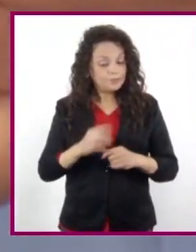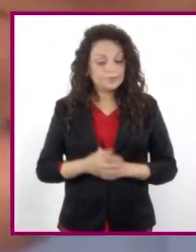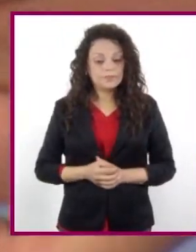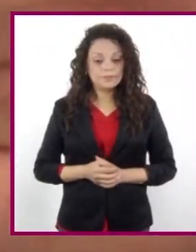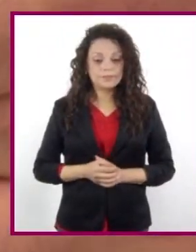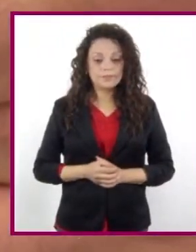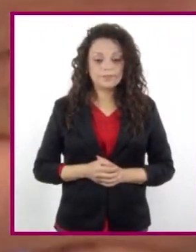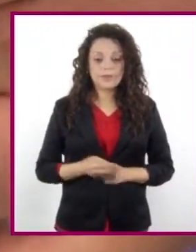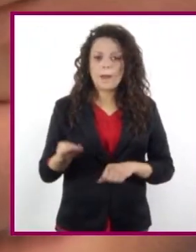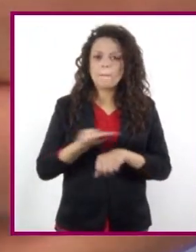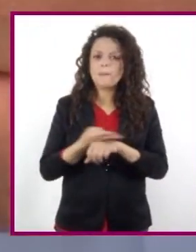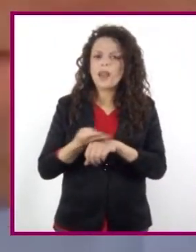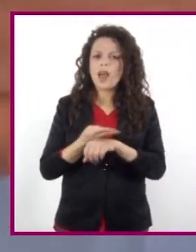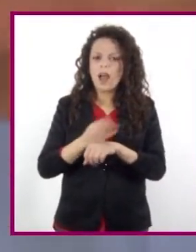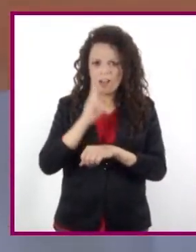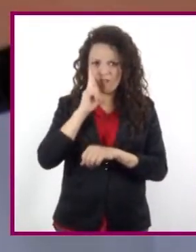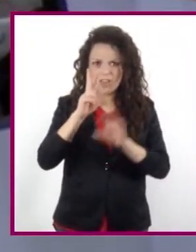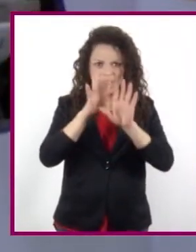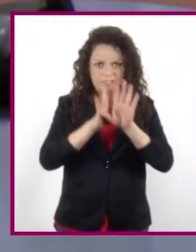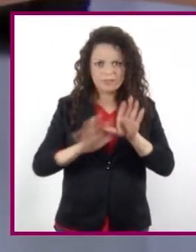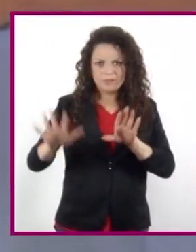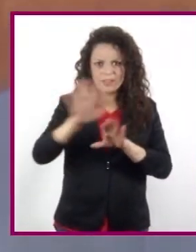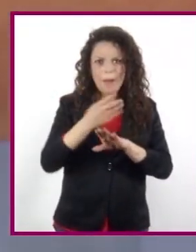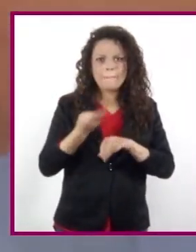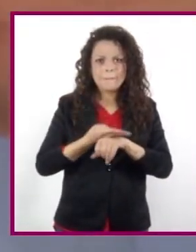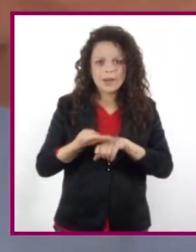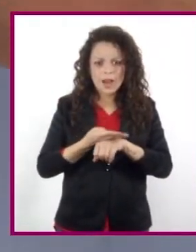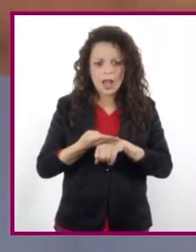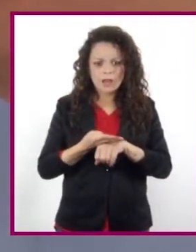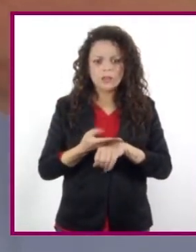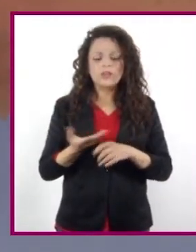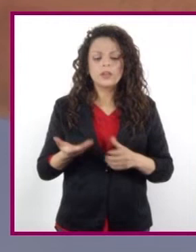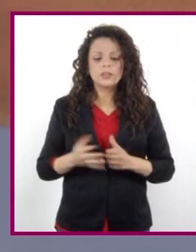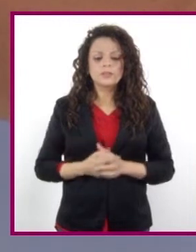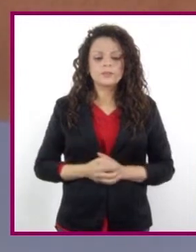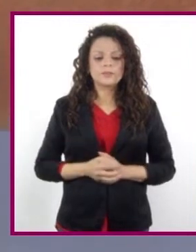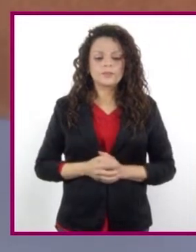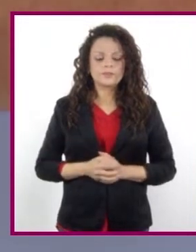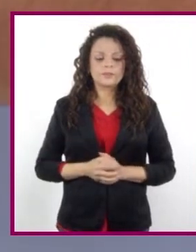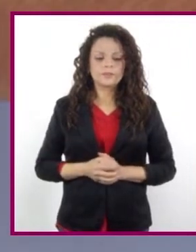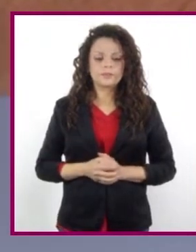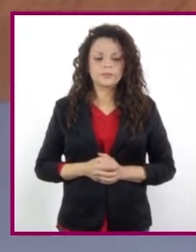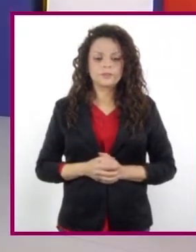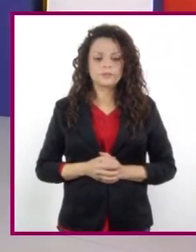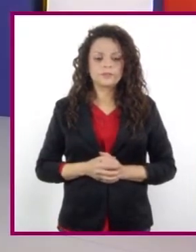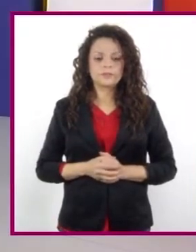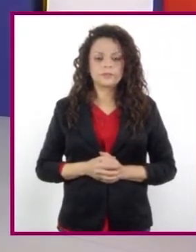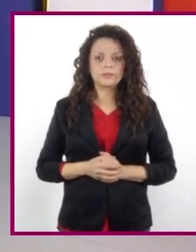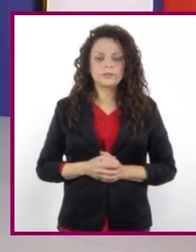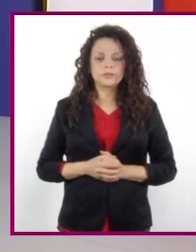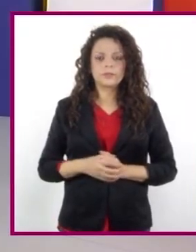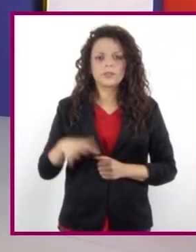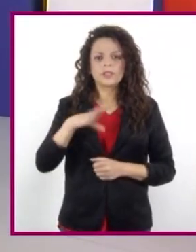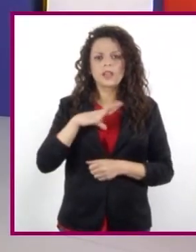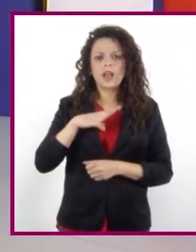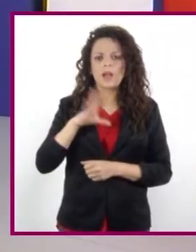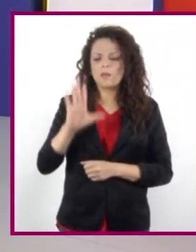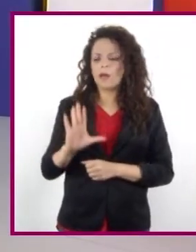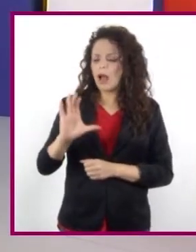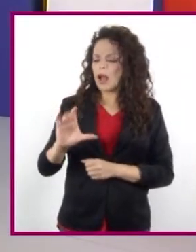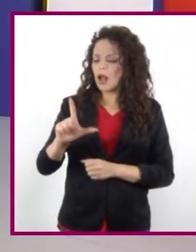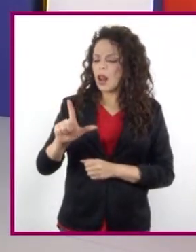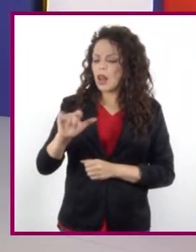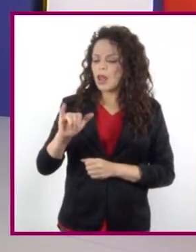esta pieza blanca se desarma con unos clips que tiene de este